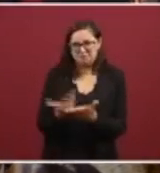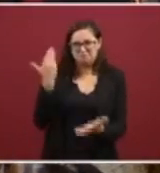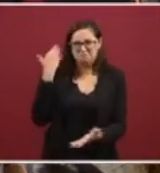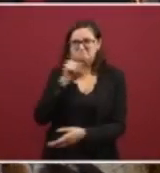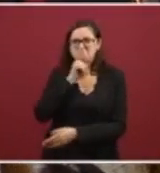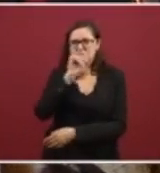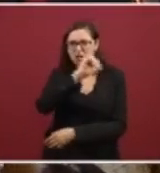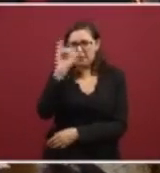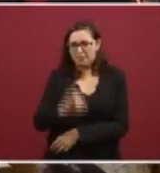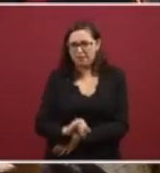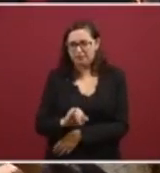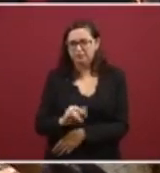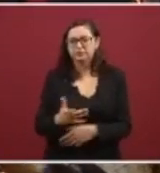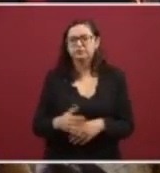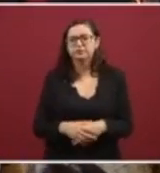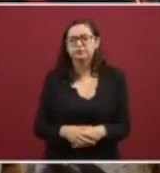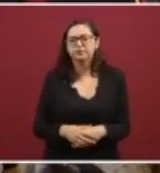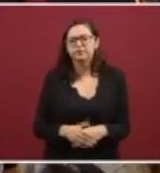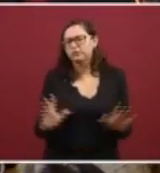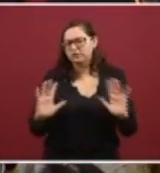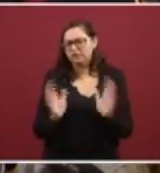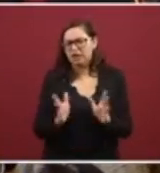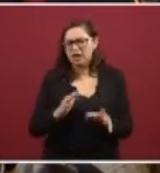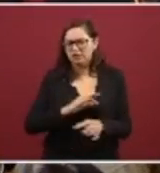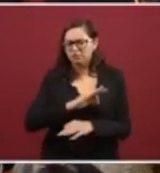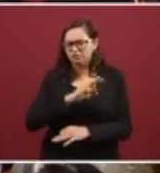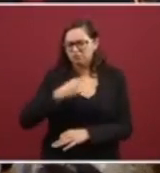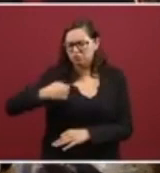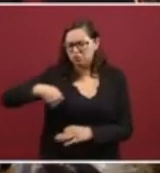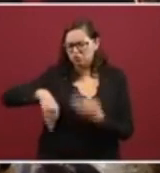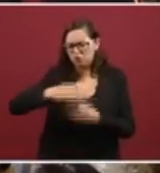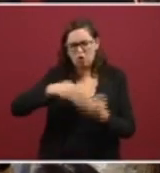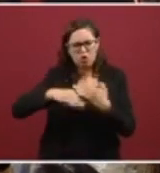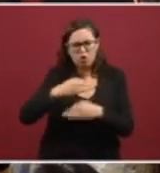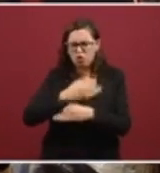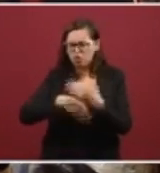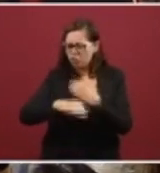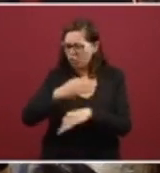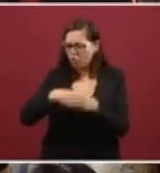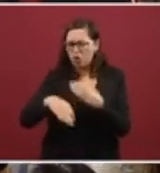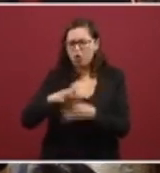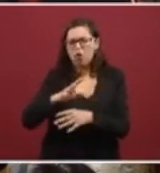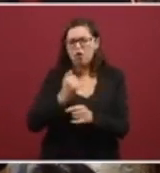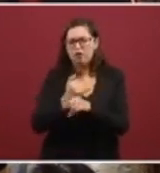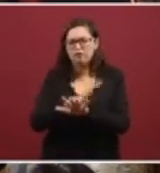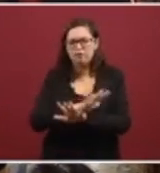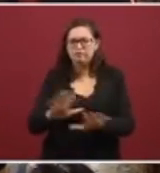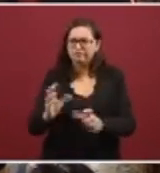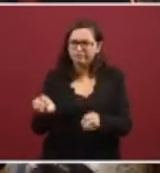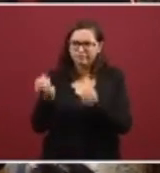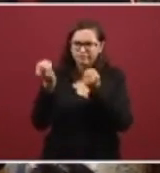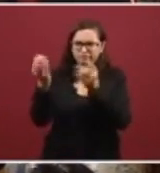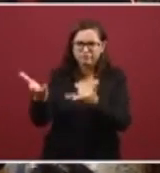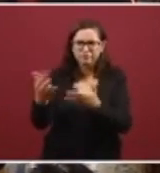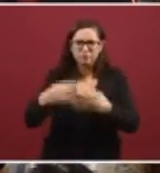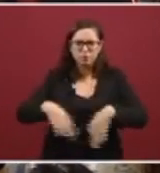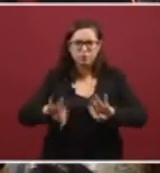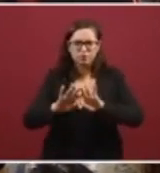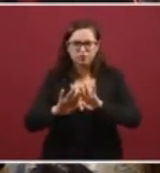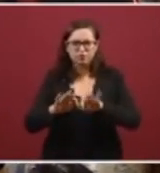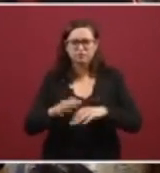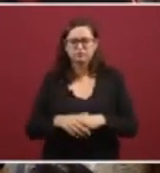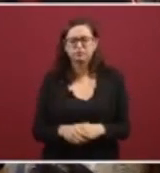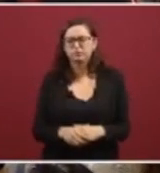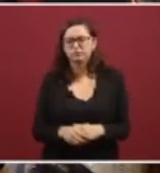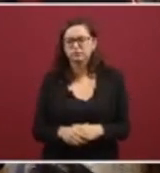llegamos a poner ahí toda la información pertinente y razonable que es interesante o importante para la opinión pública. Entonces,